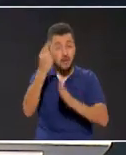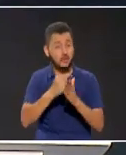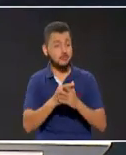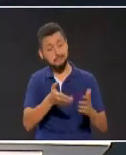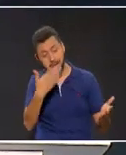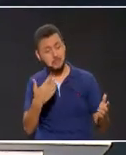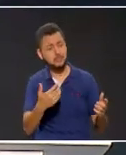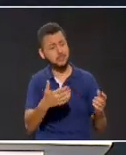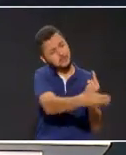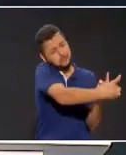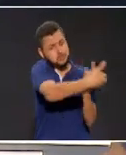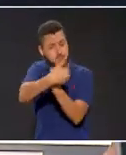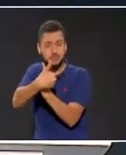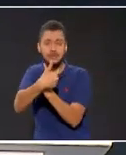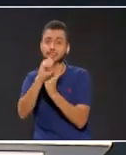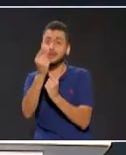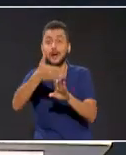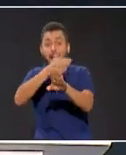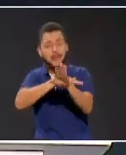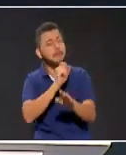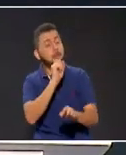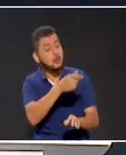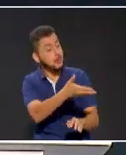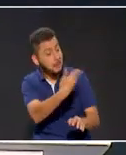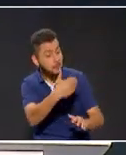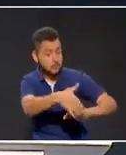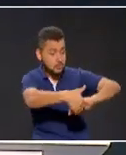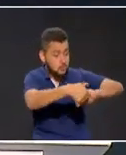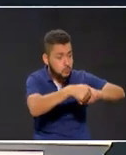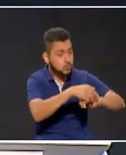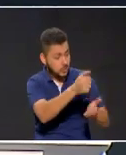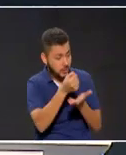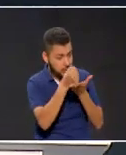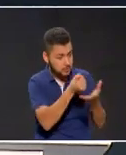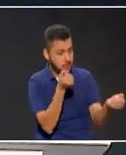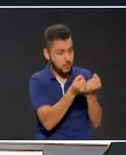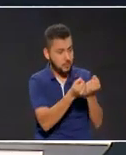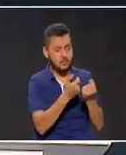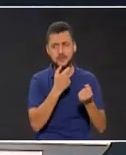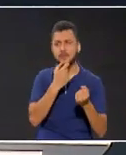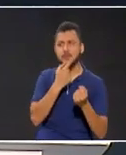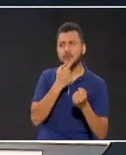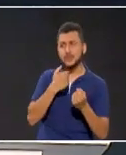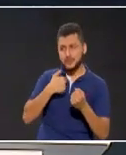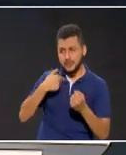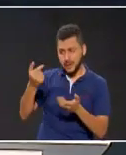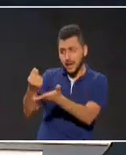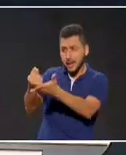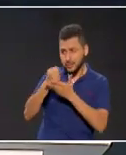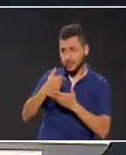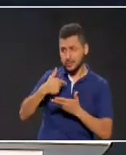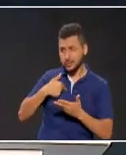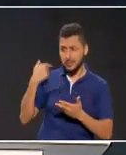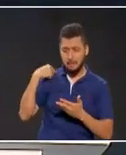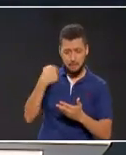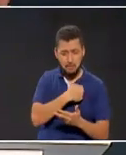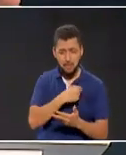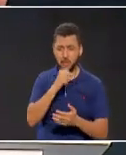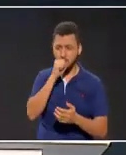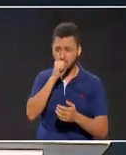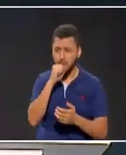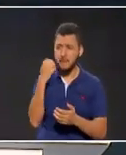pueden llevar a centros especializados, y eso es lo que va a trabajar con el gobierno nacional para que nos permita que estas personas que están en intoxicación severa las